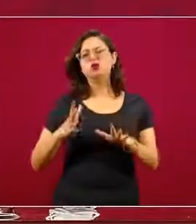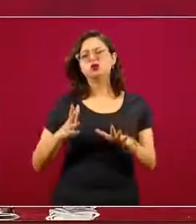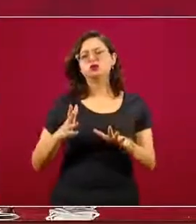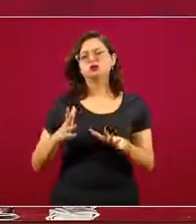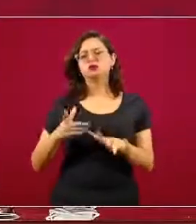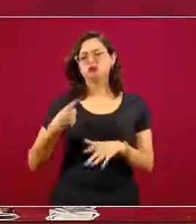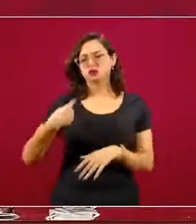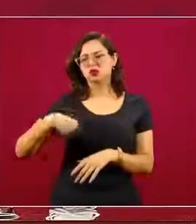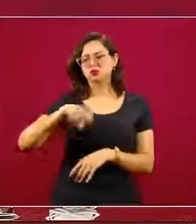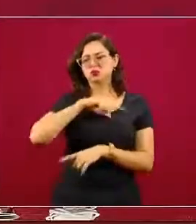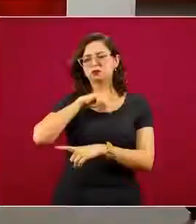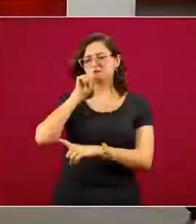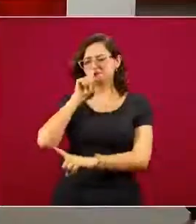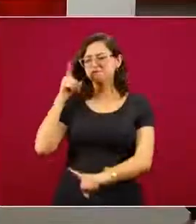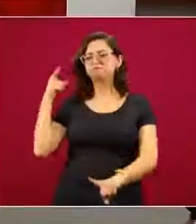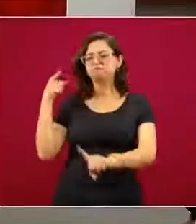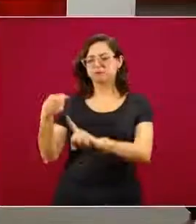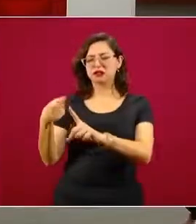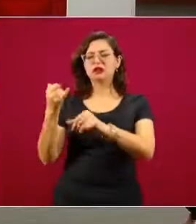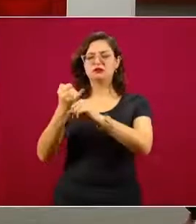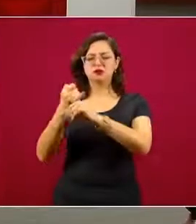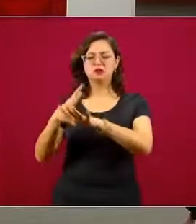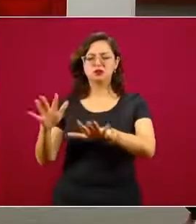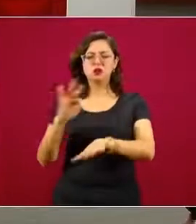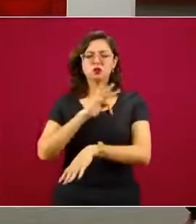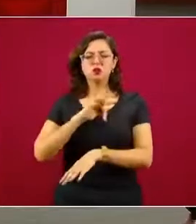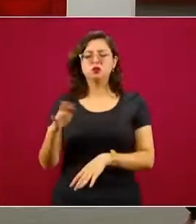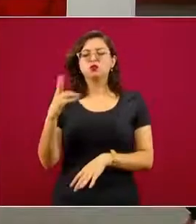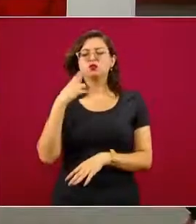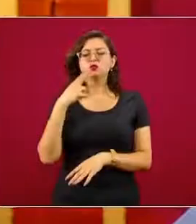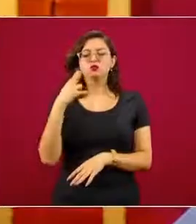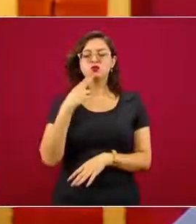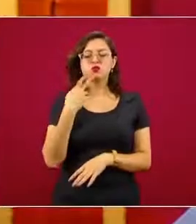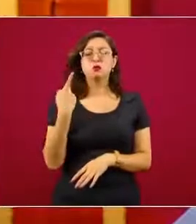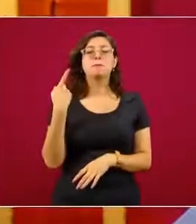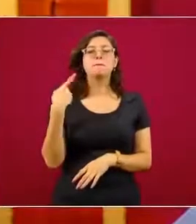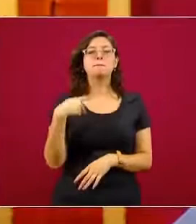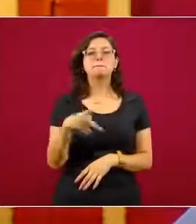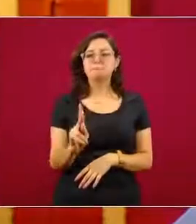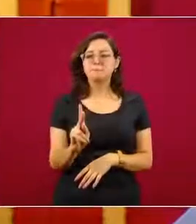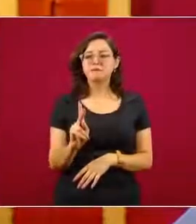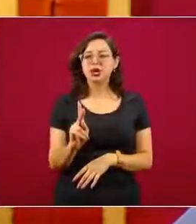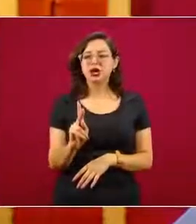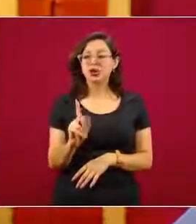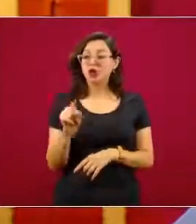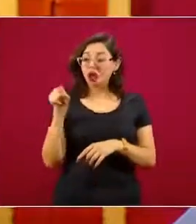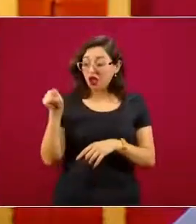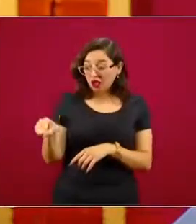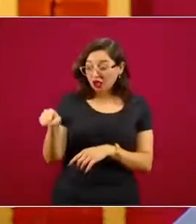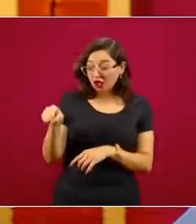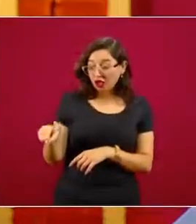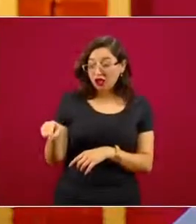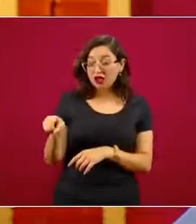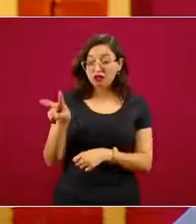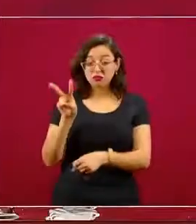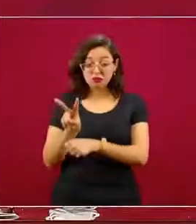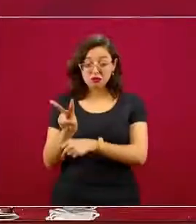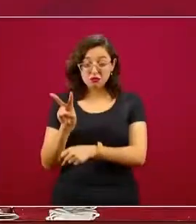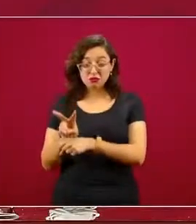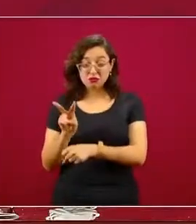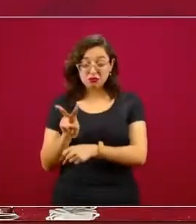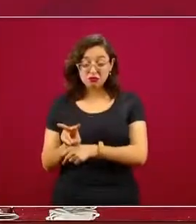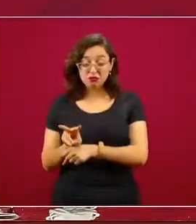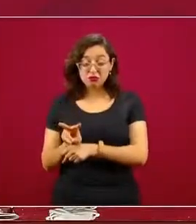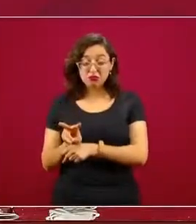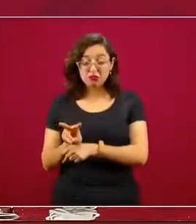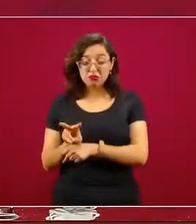el horizonte como uno de los recursos que podríamos utilizar. Lo que está menos claro es qué tan eficiente sería la vigilancia a